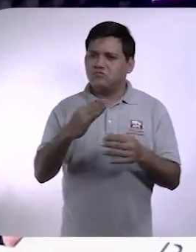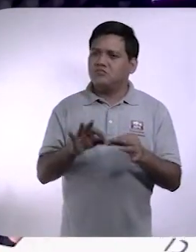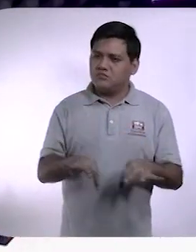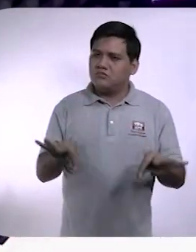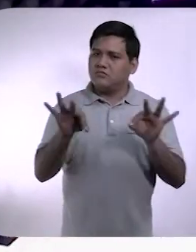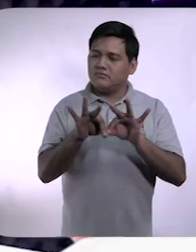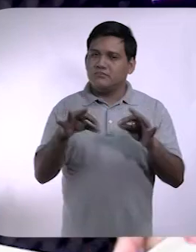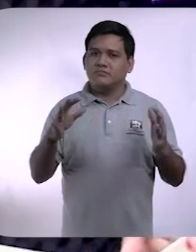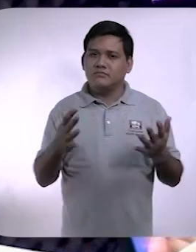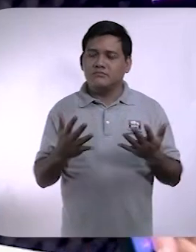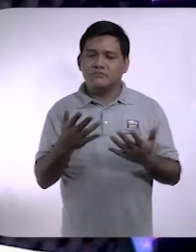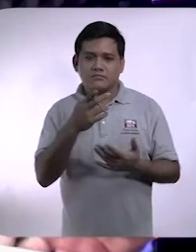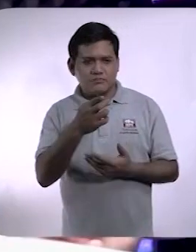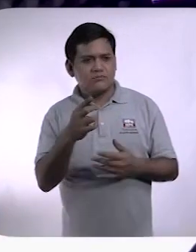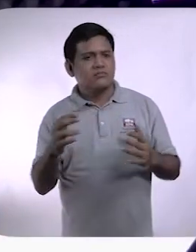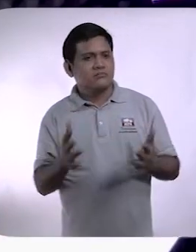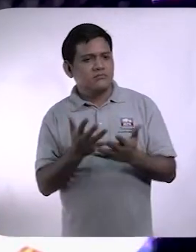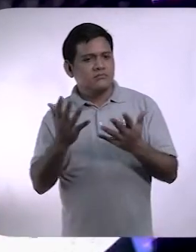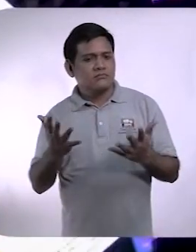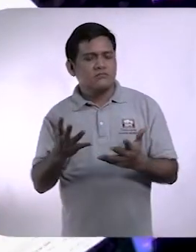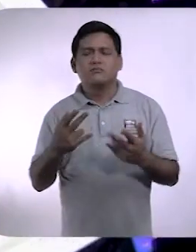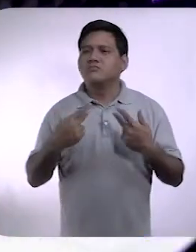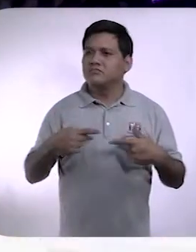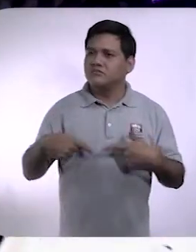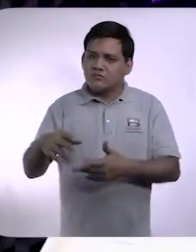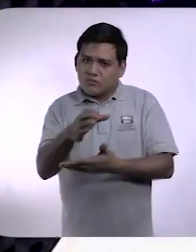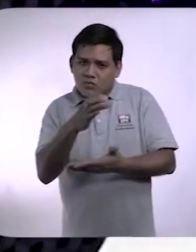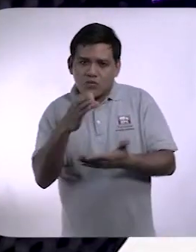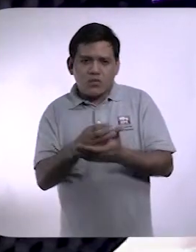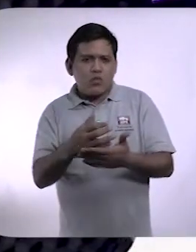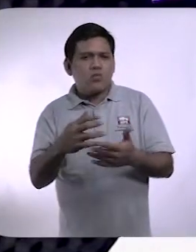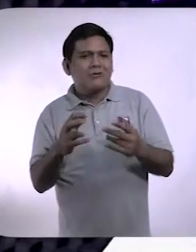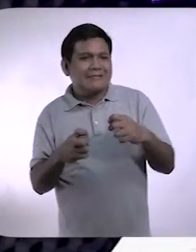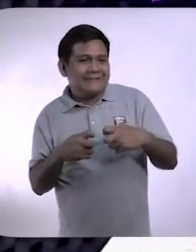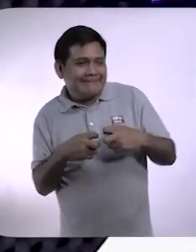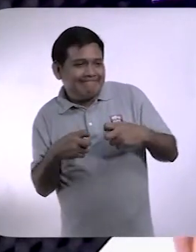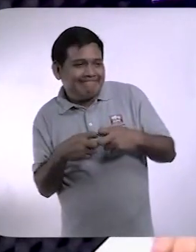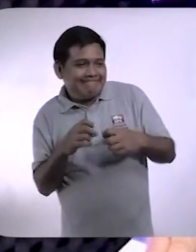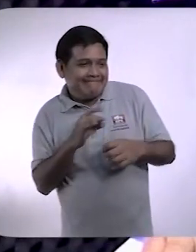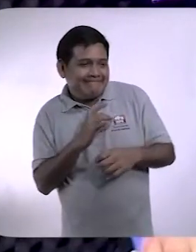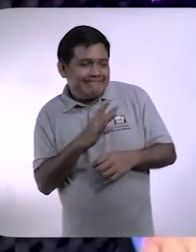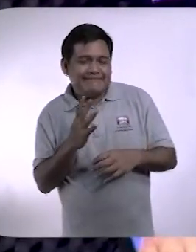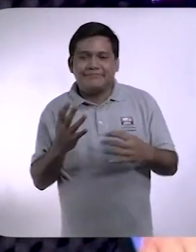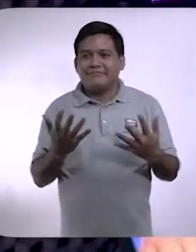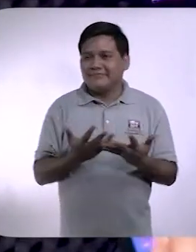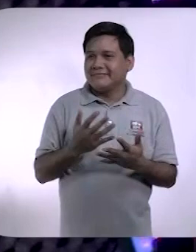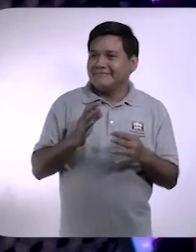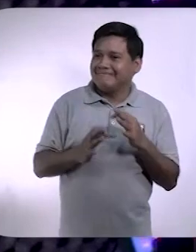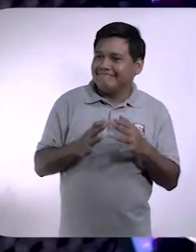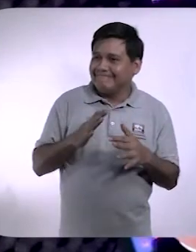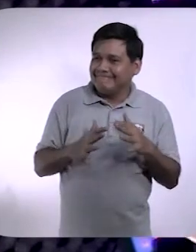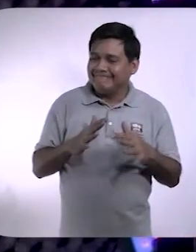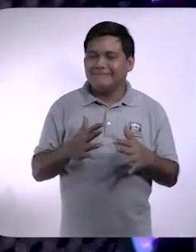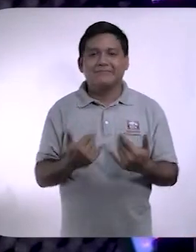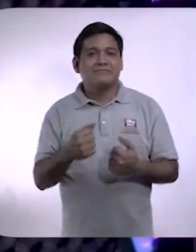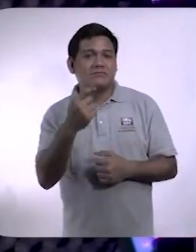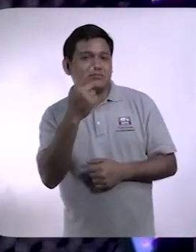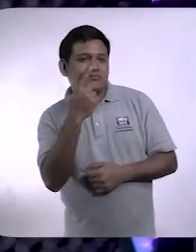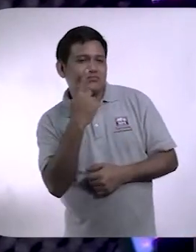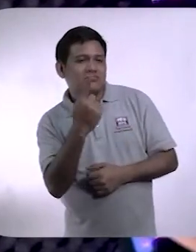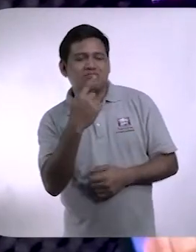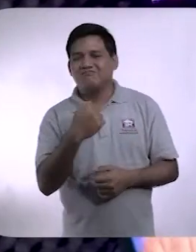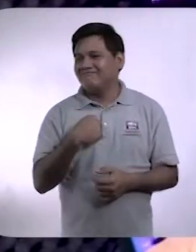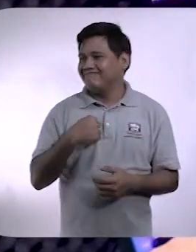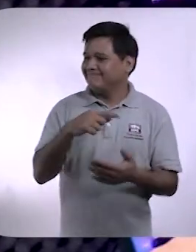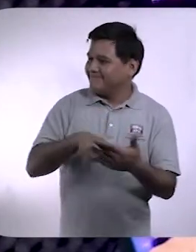manejando, porque la ciudadanía tiene ese temor todavía de que es que no sé si puedo votar por un solo